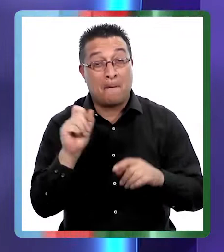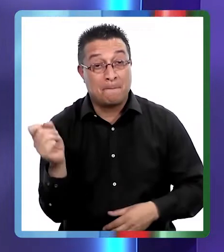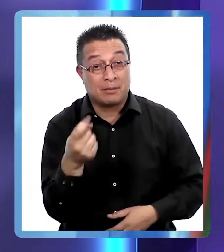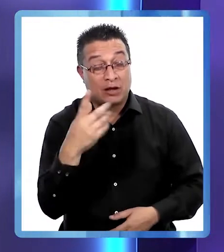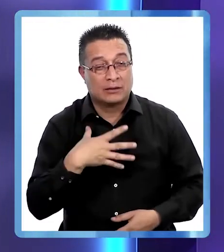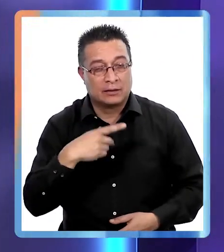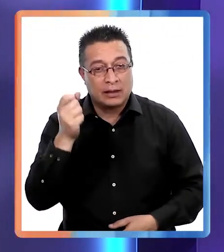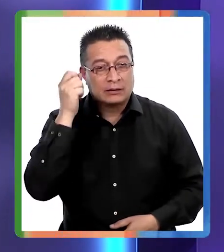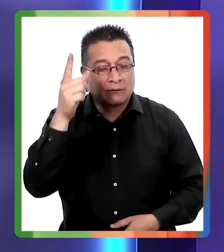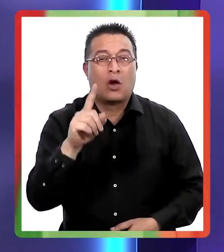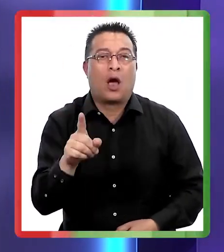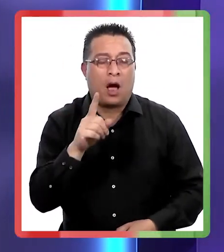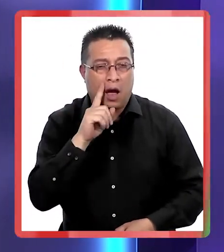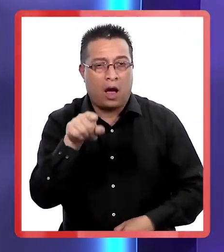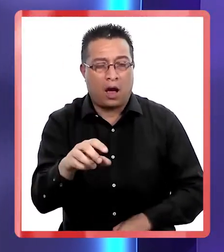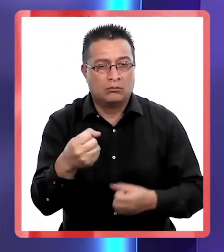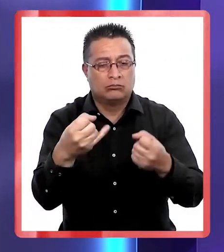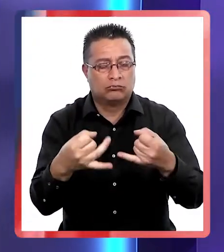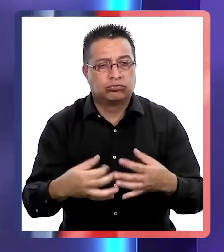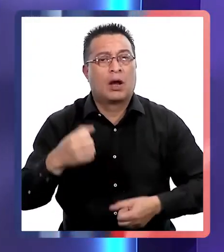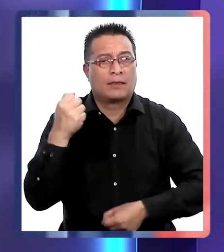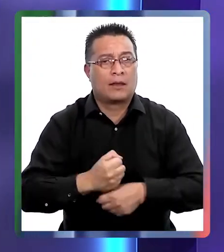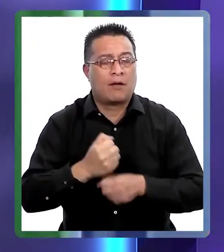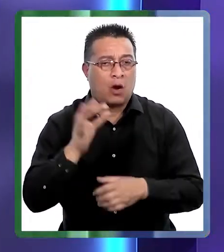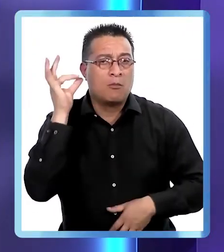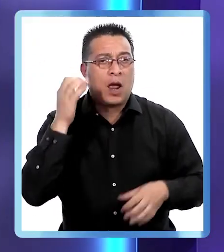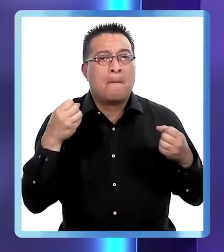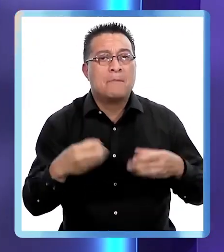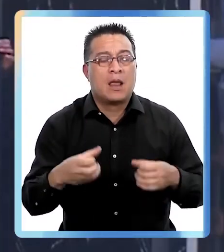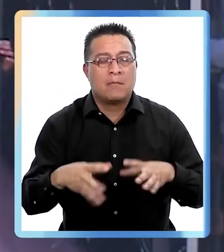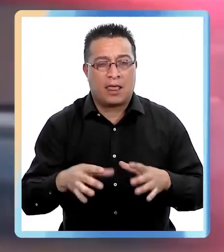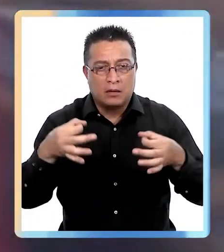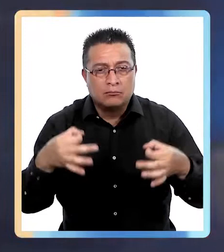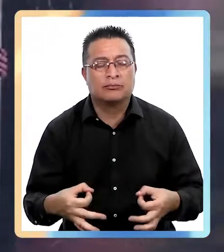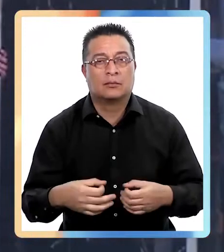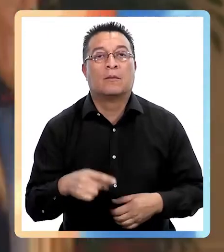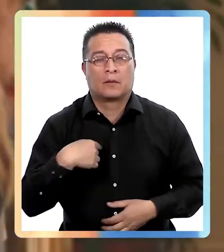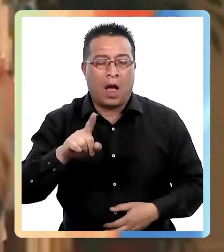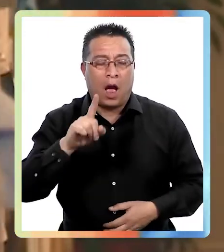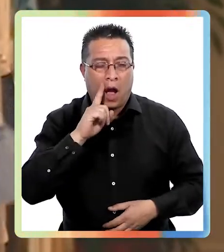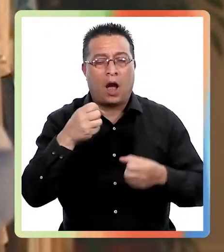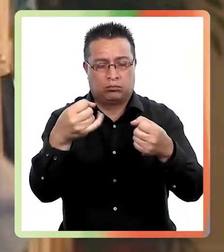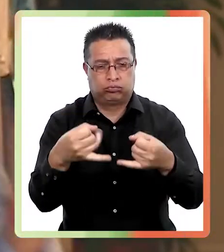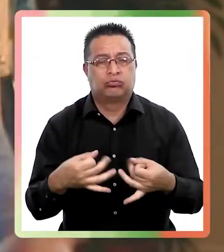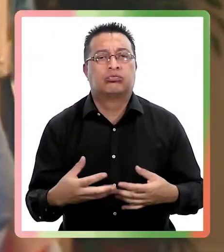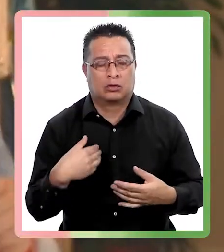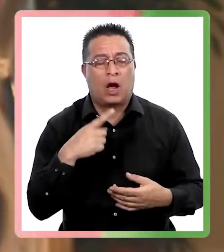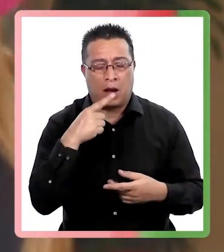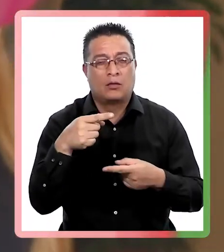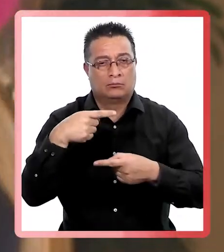queremos saber es si hay una estimación de cuántos empleos femeninos se perdieron en pandemia concretamente. Tenemos una estadística que nos